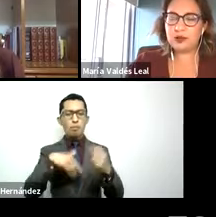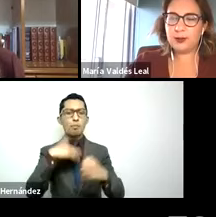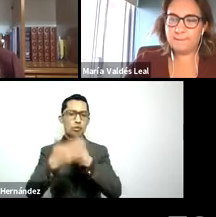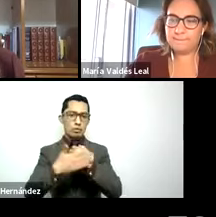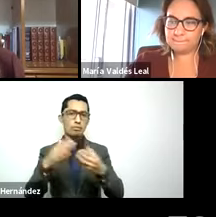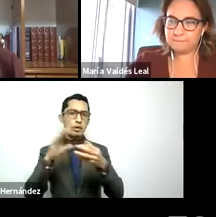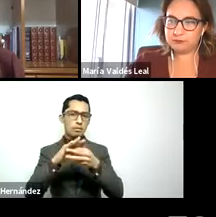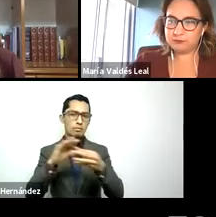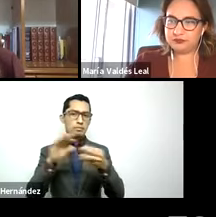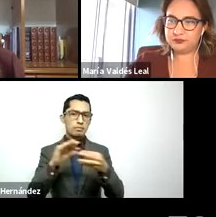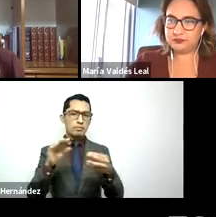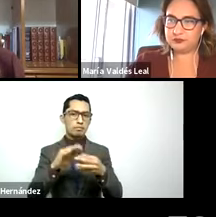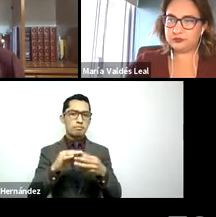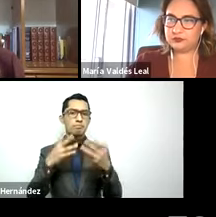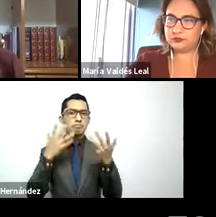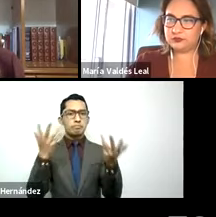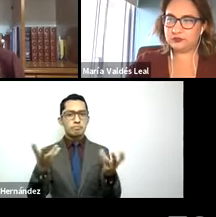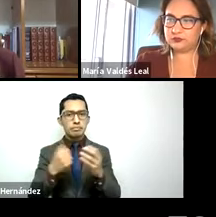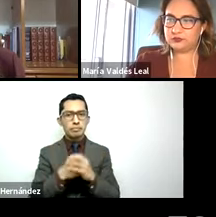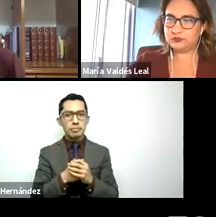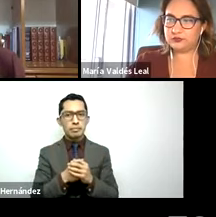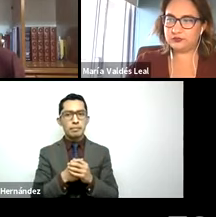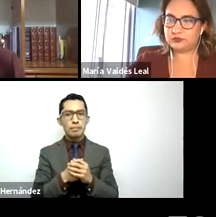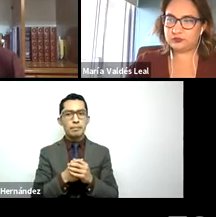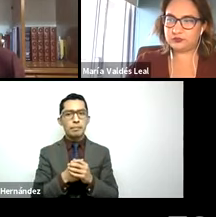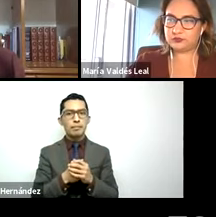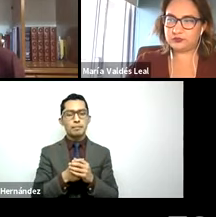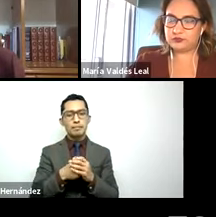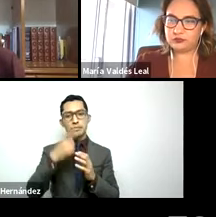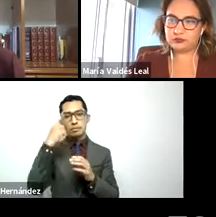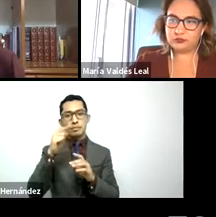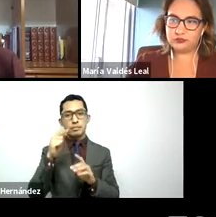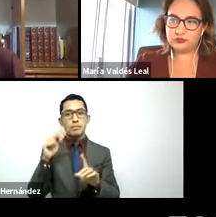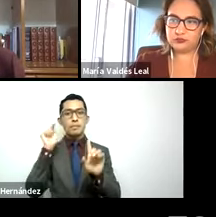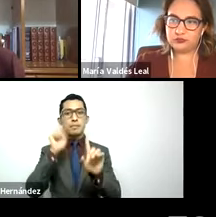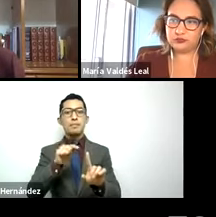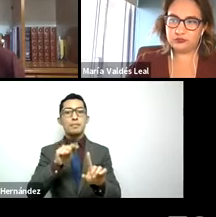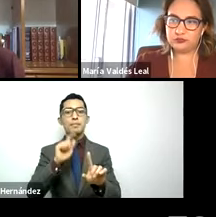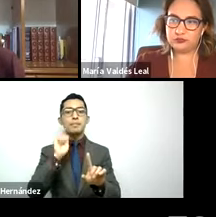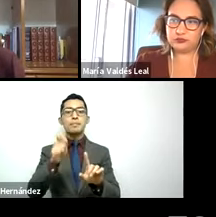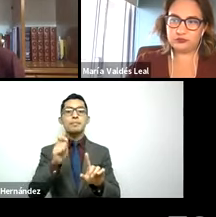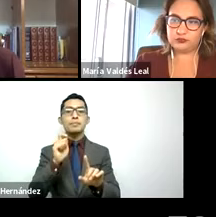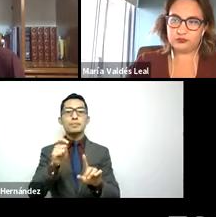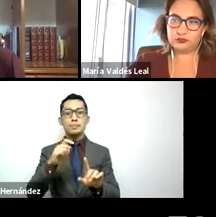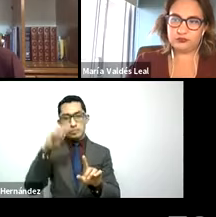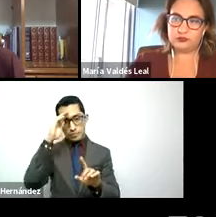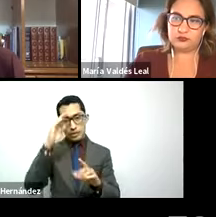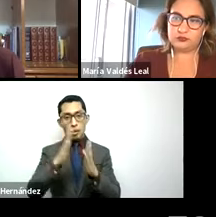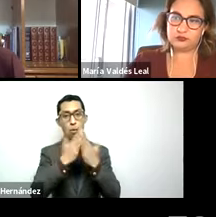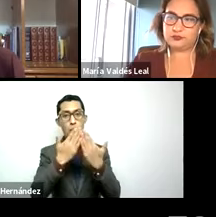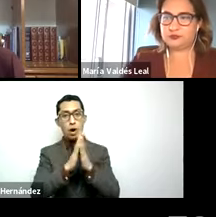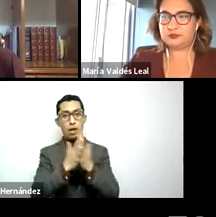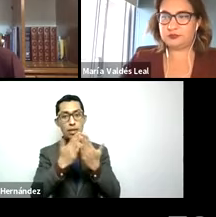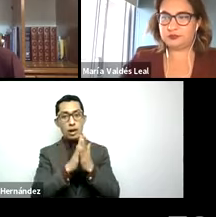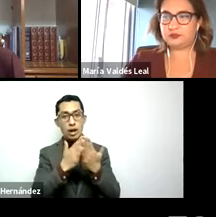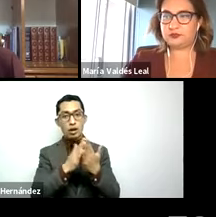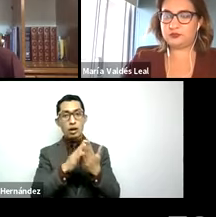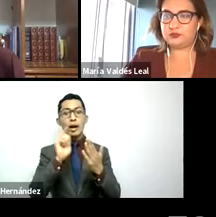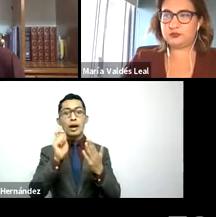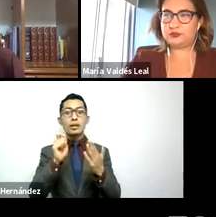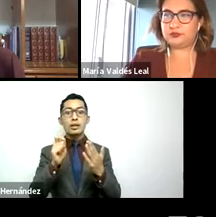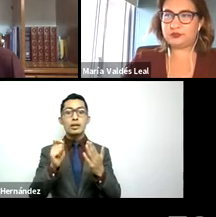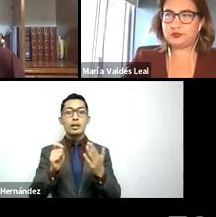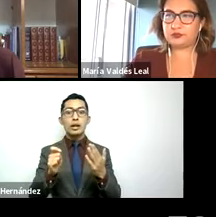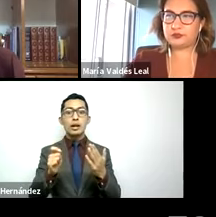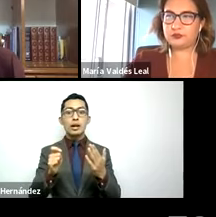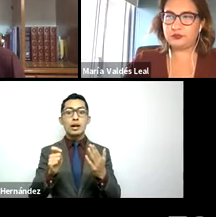Desde luego no son vinculantes, solo para precisarlo, en el sentido de que el cuaderno no vincula a alguien más de lo